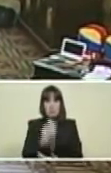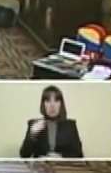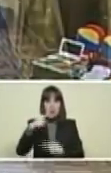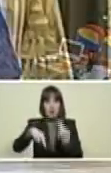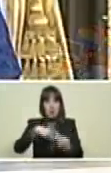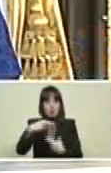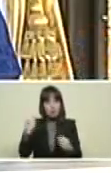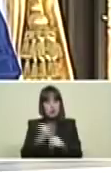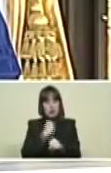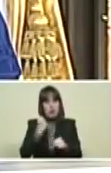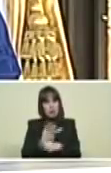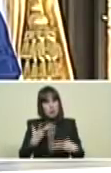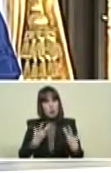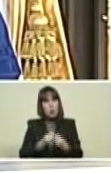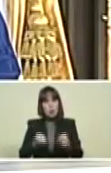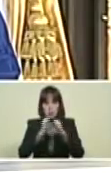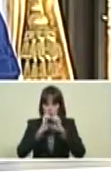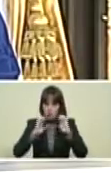Revolución,